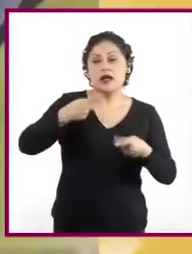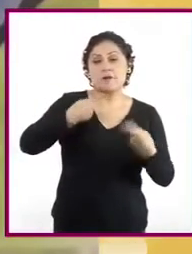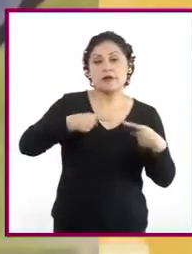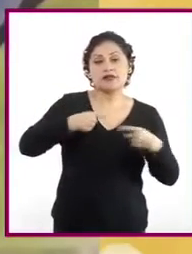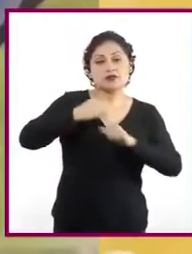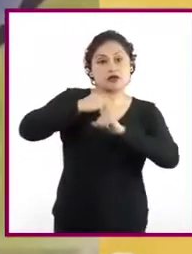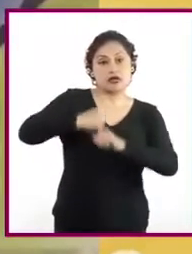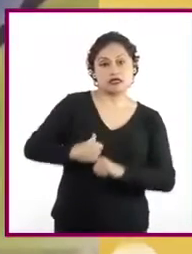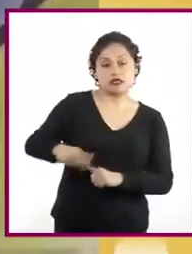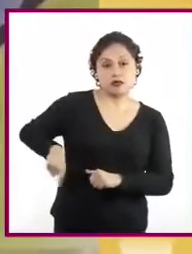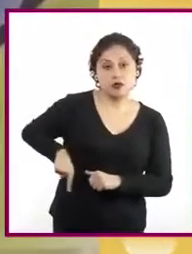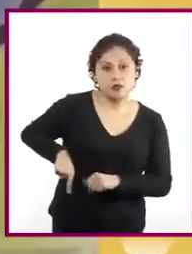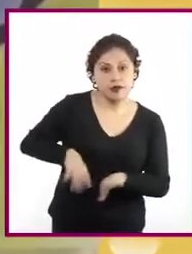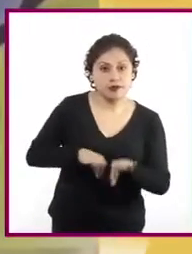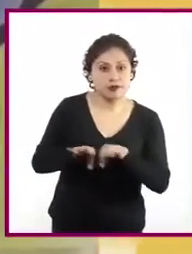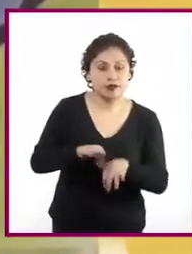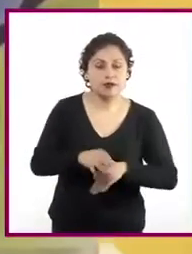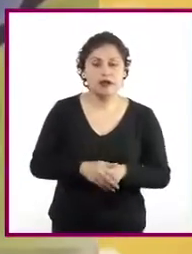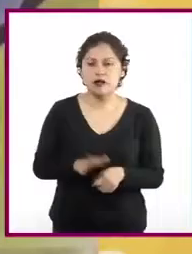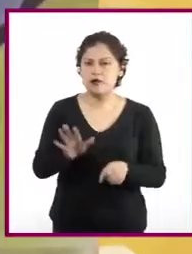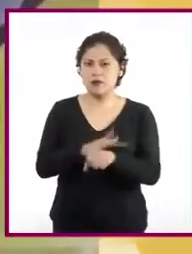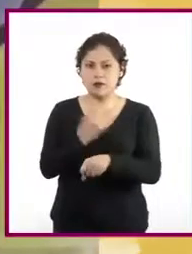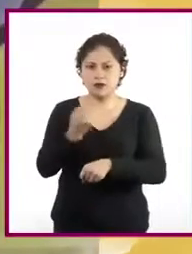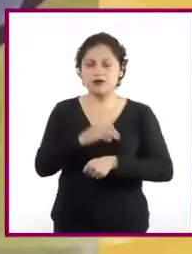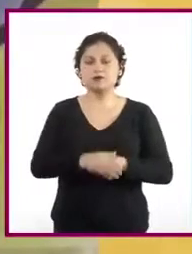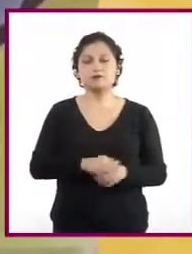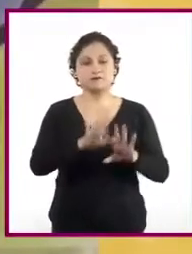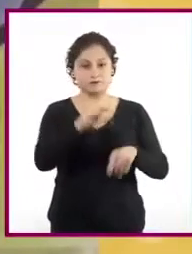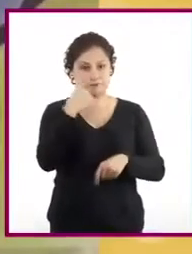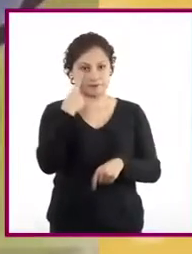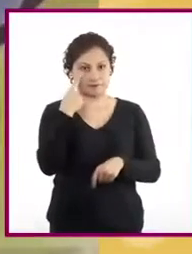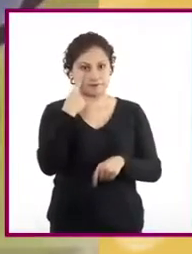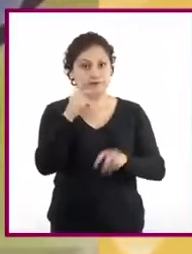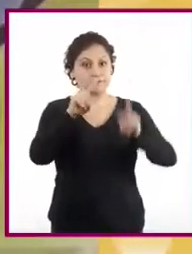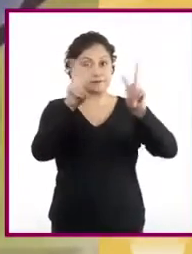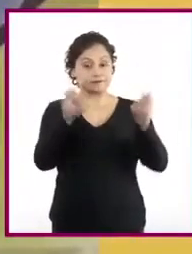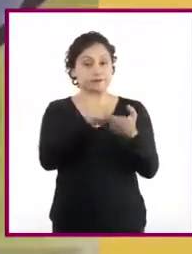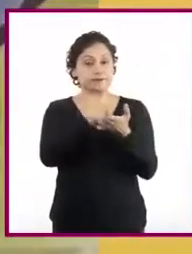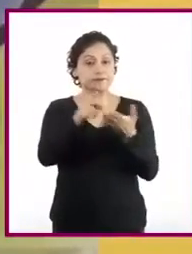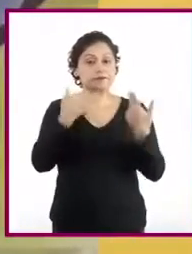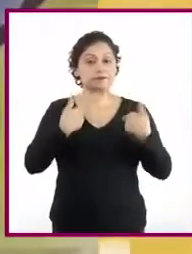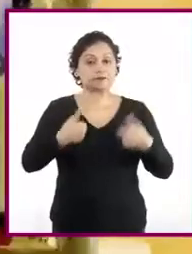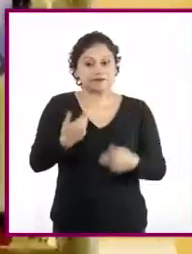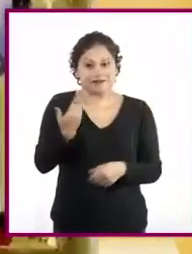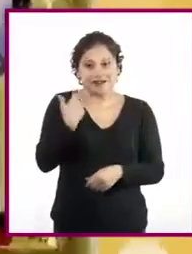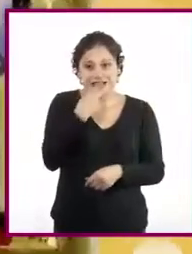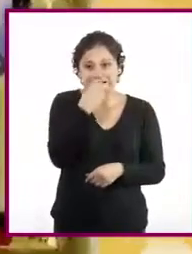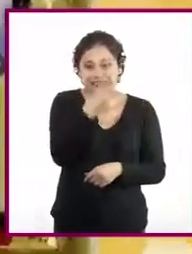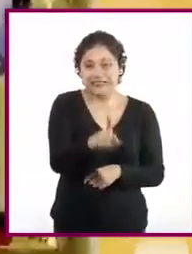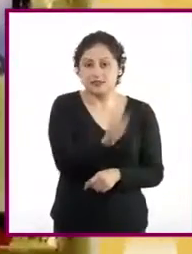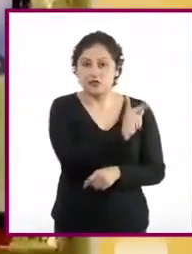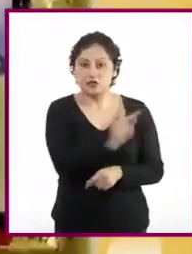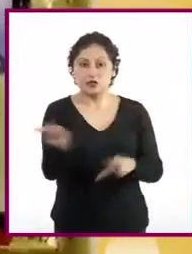de acuerdo a lo que se ha definido como los derechos humanos, ya decíamos primero hace rato, son los derechos que tienen las personas por el hecho de ser